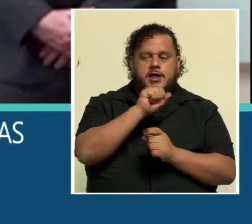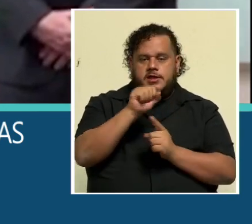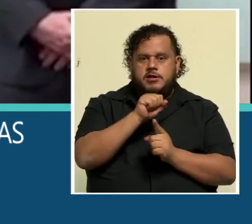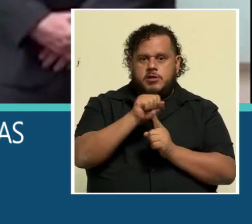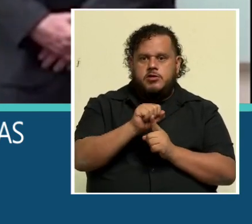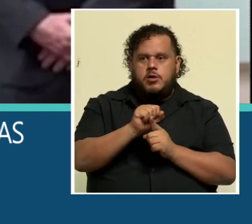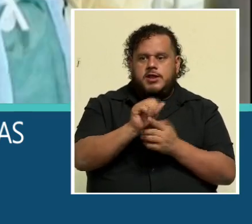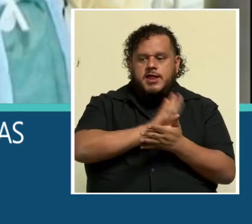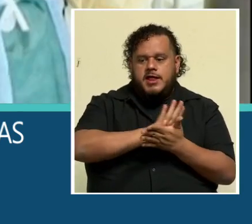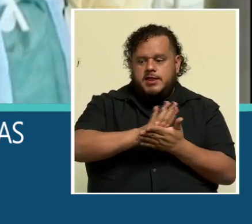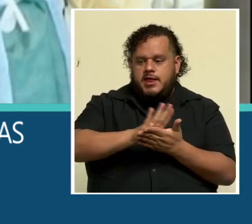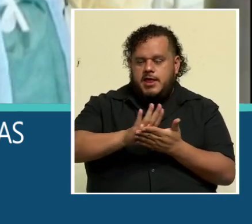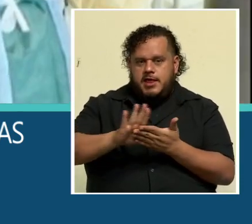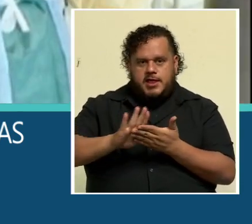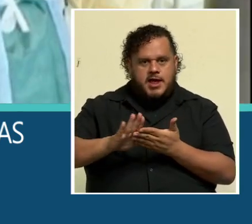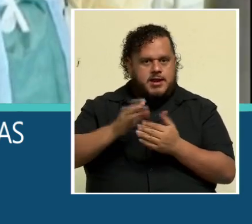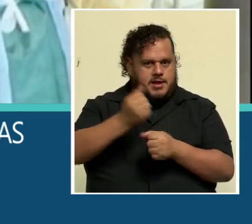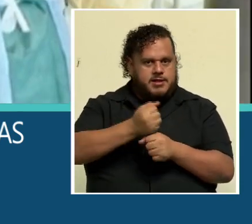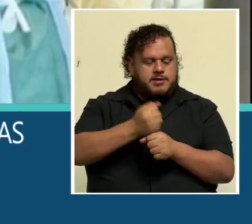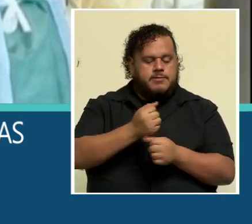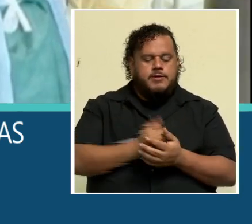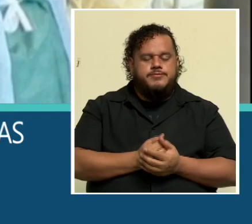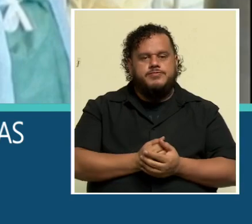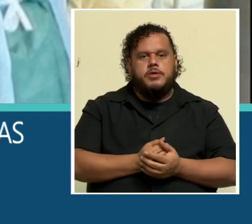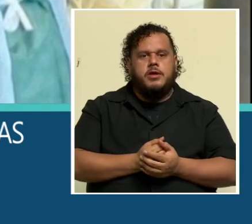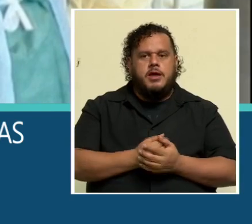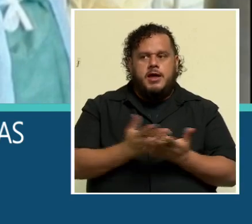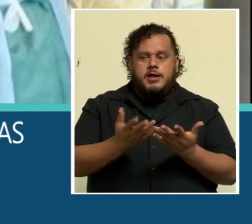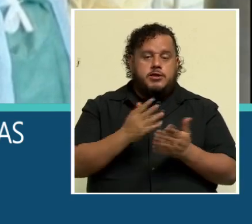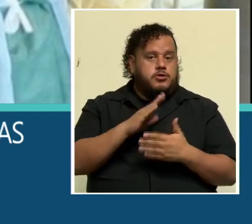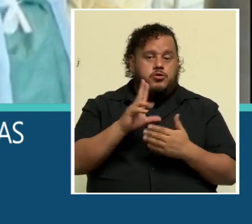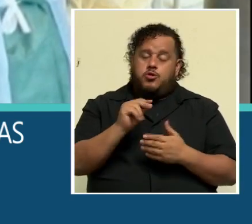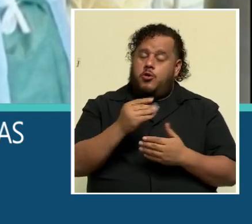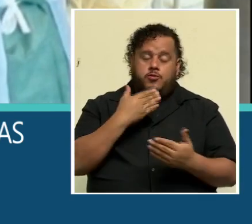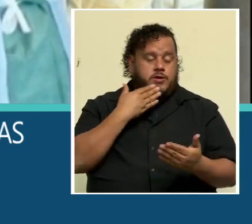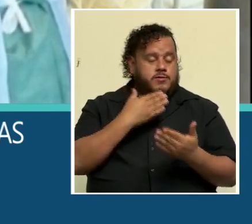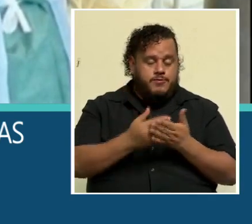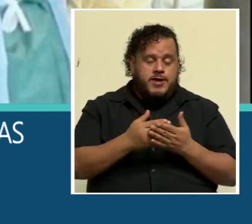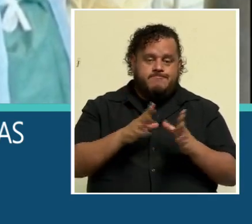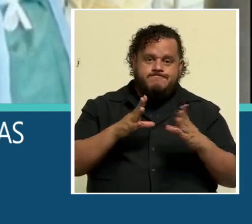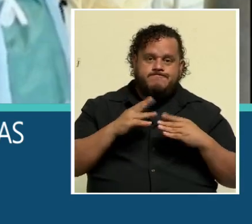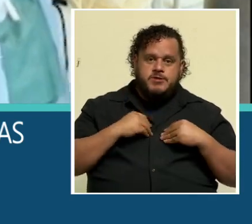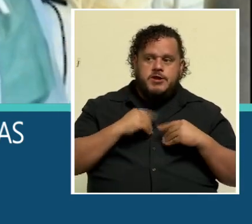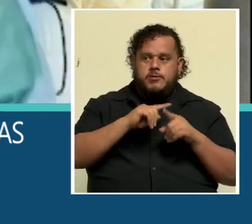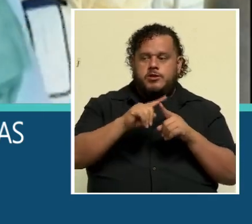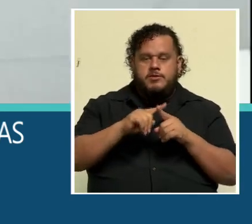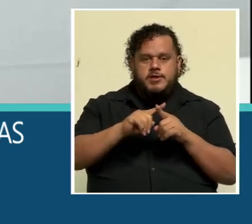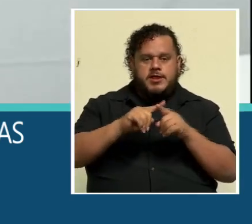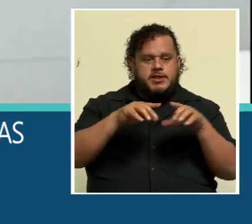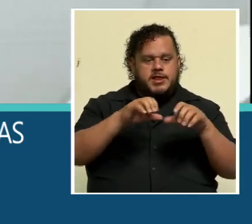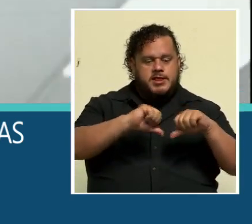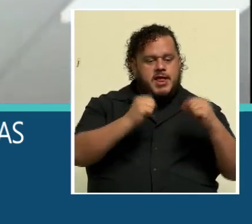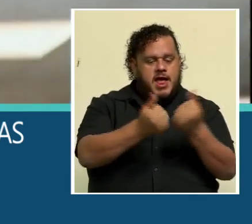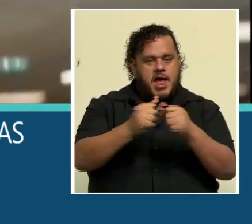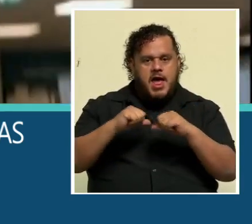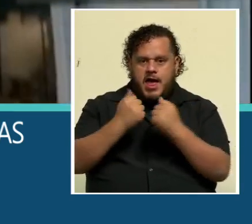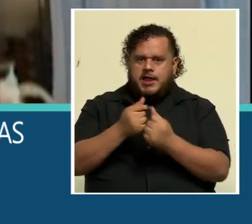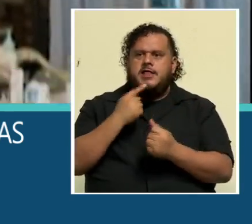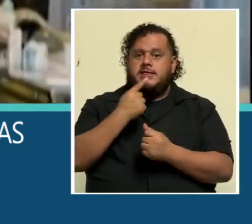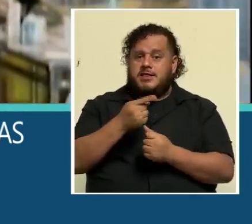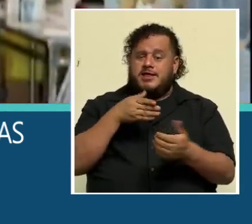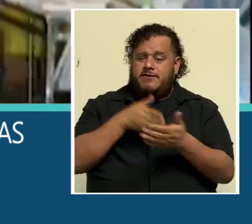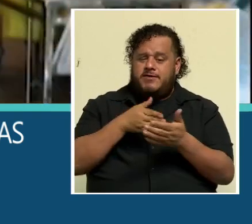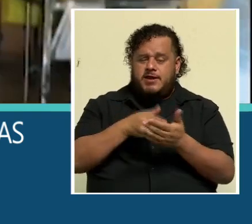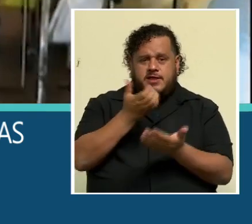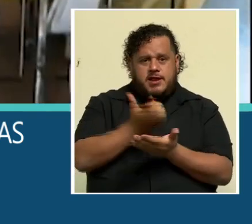higiene ocupacional. La noticia no fue bien recibida por los diferentes sectores, quienes argumentan que estas medidas solo afectarán más la economía del país